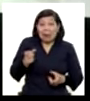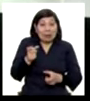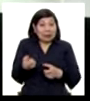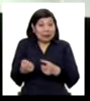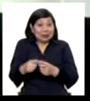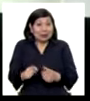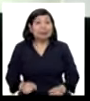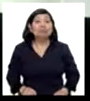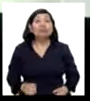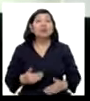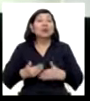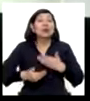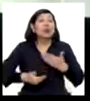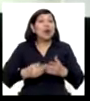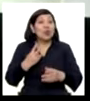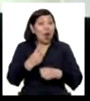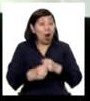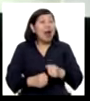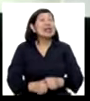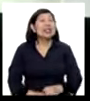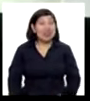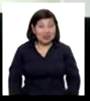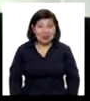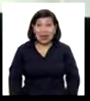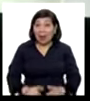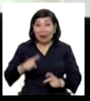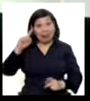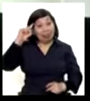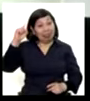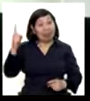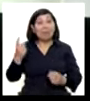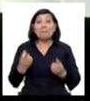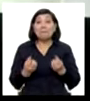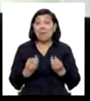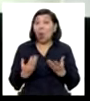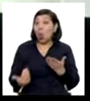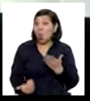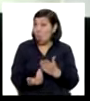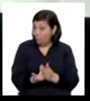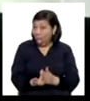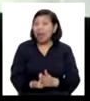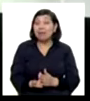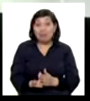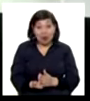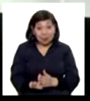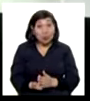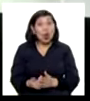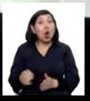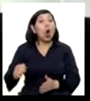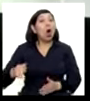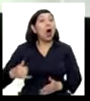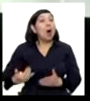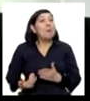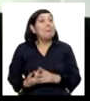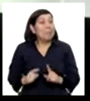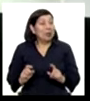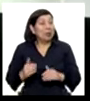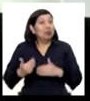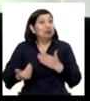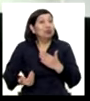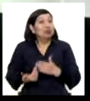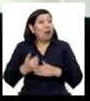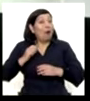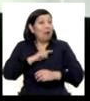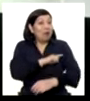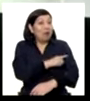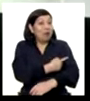de participantes a lo largo de esos 2 años que ha sido, ¿no? Porque este es un concurso bastante nuevo, o mejor dicho, jovencito, pero imagino que va a